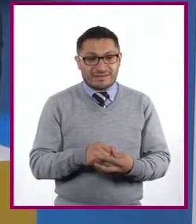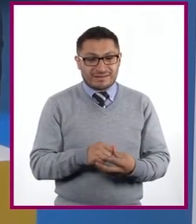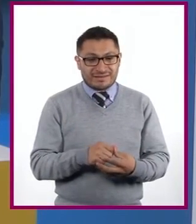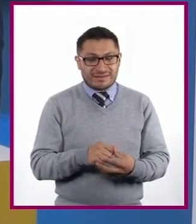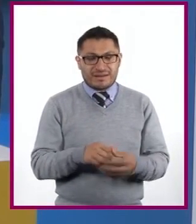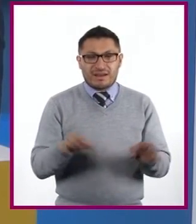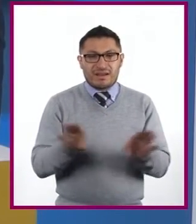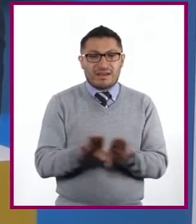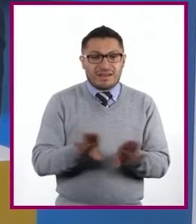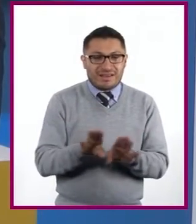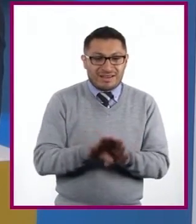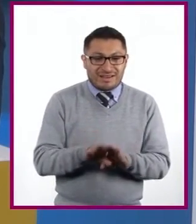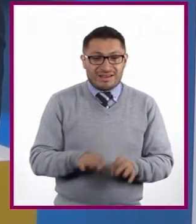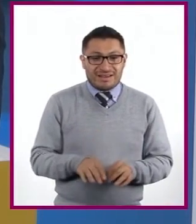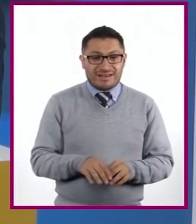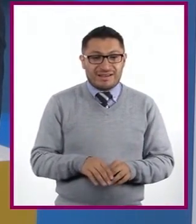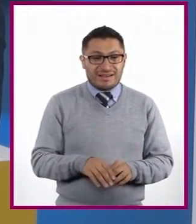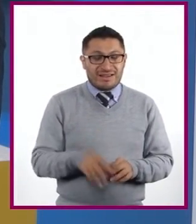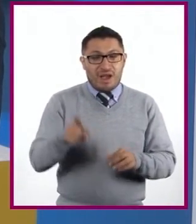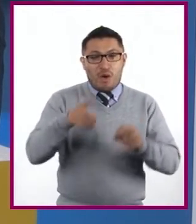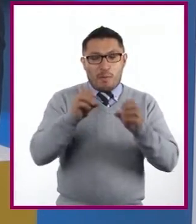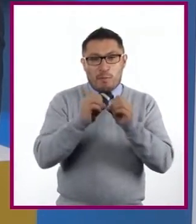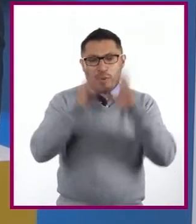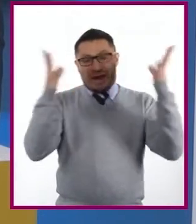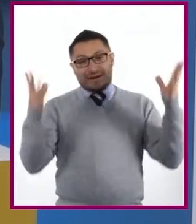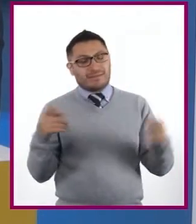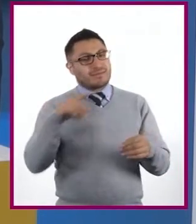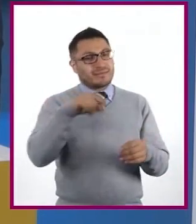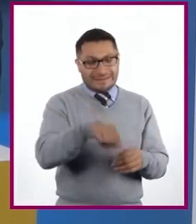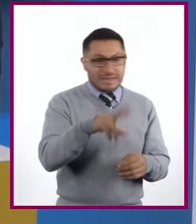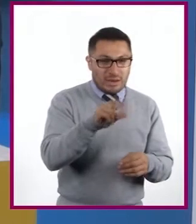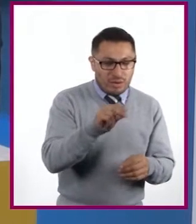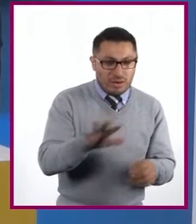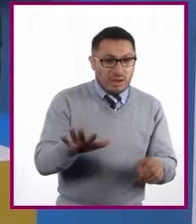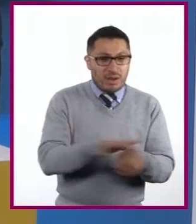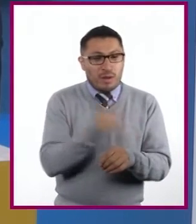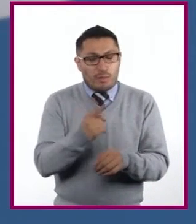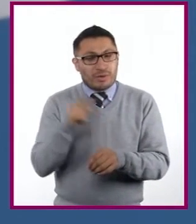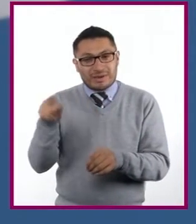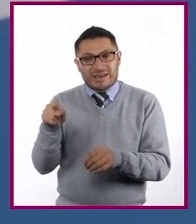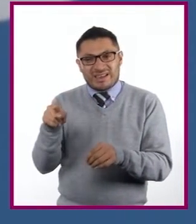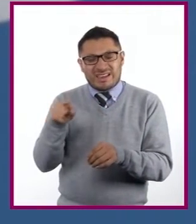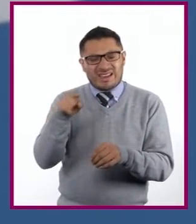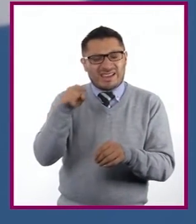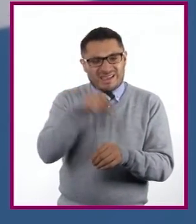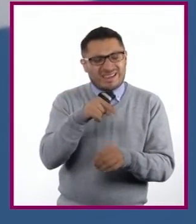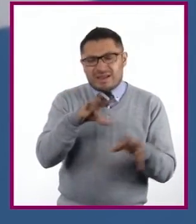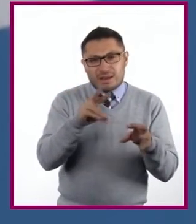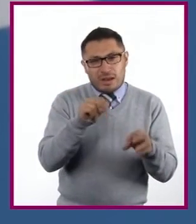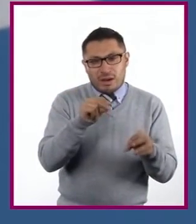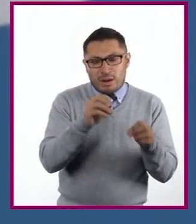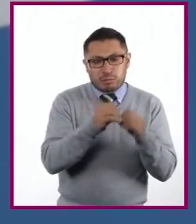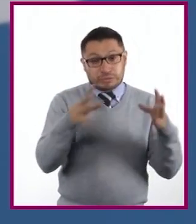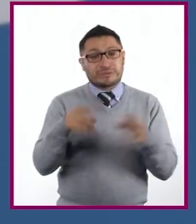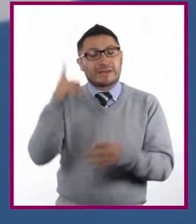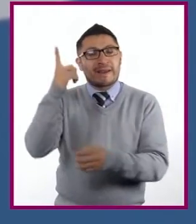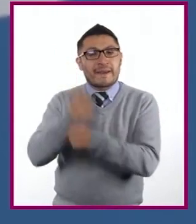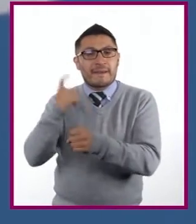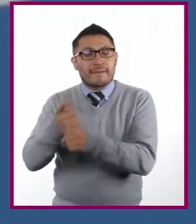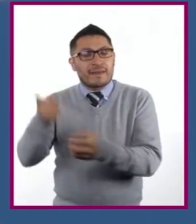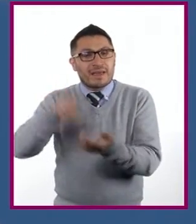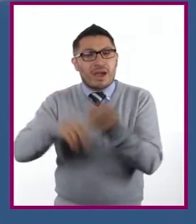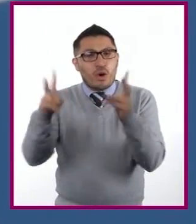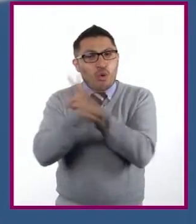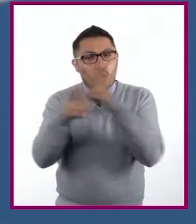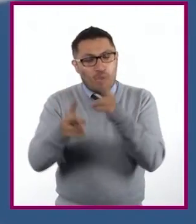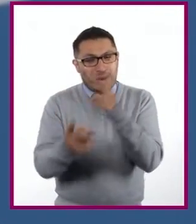¿Cómo fue que uno explotó, el otro no explotó, pero por qué este fue el que no explotó? El primer globo tenía aire y